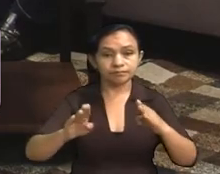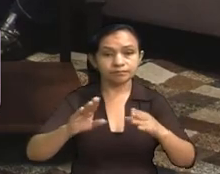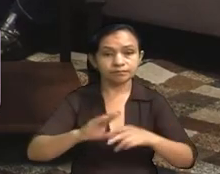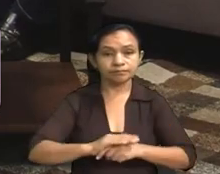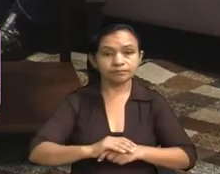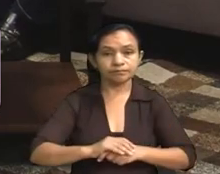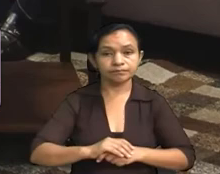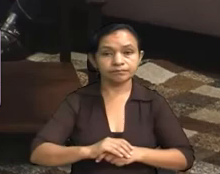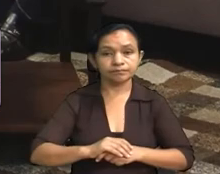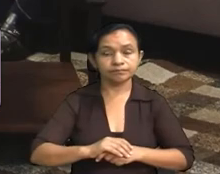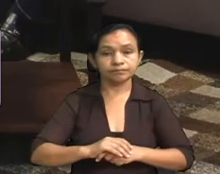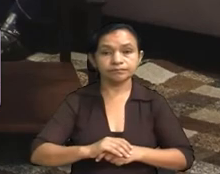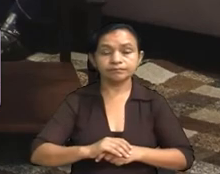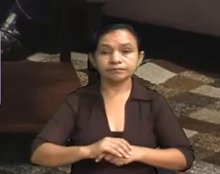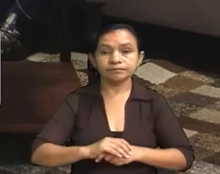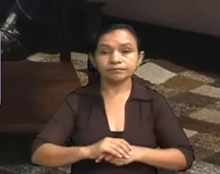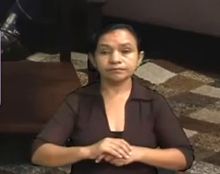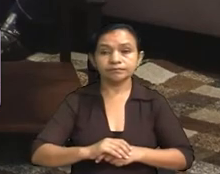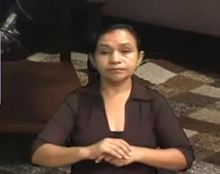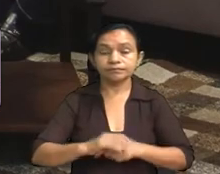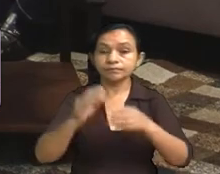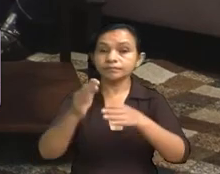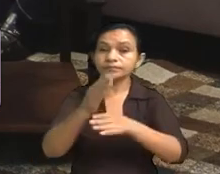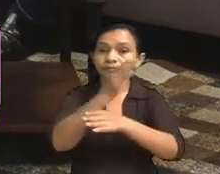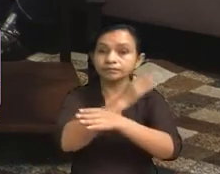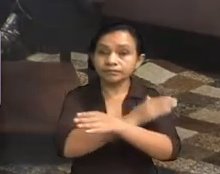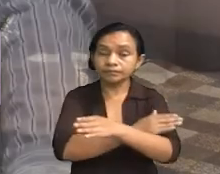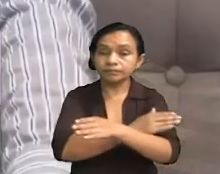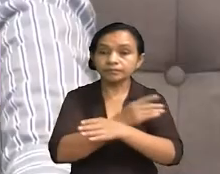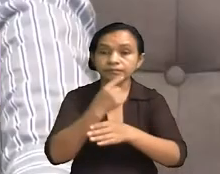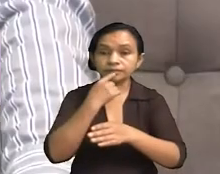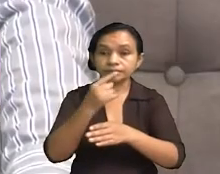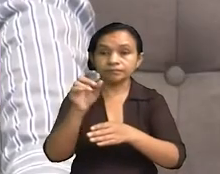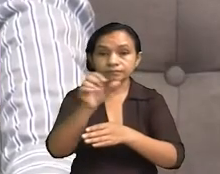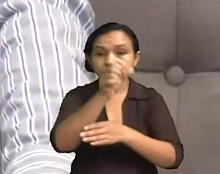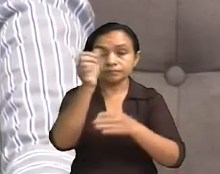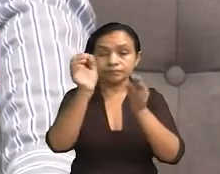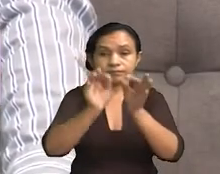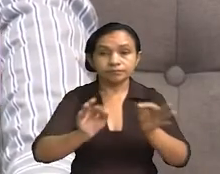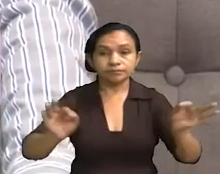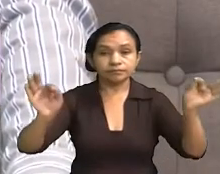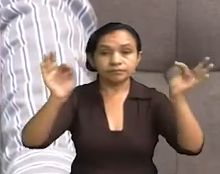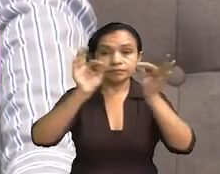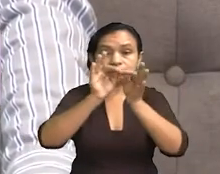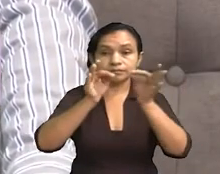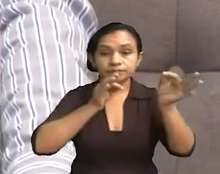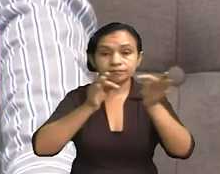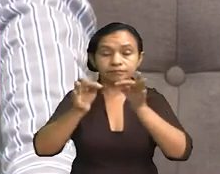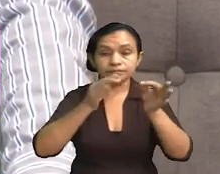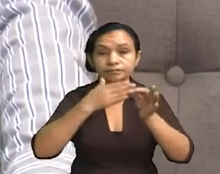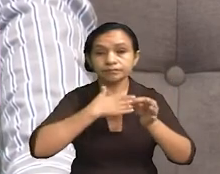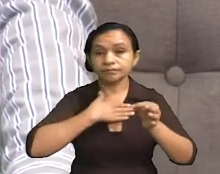le pueda hacer a nuestra audiencia. Te lo hago. Antes de eso, te cierro con otro elemento que se me olvidó mencionar, que hay una